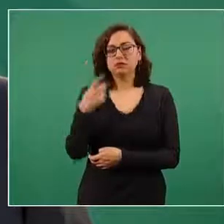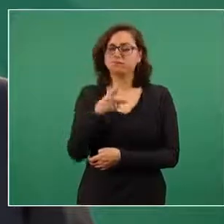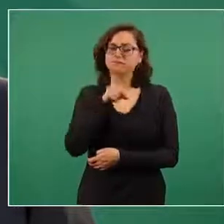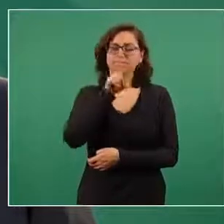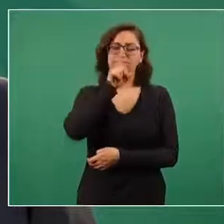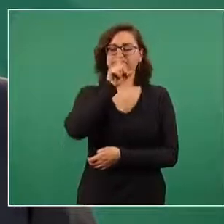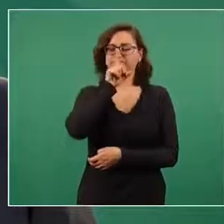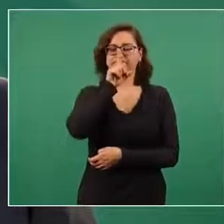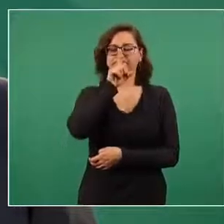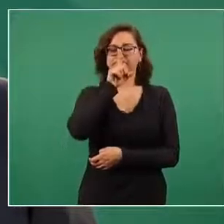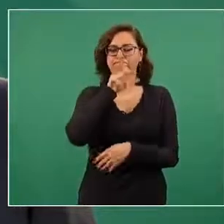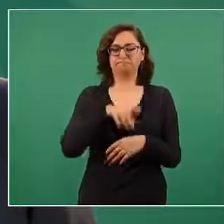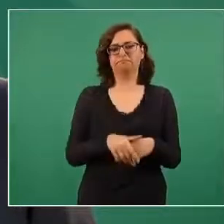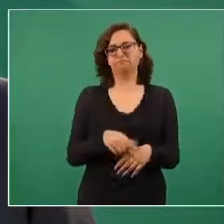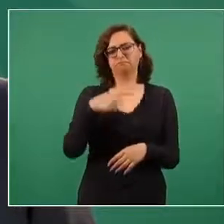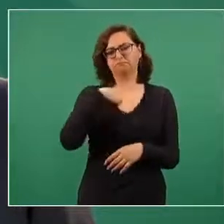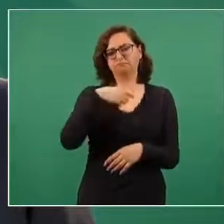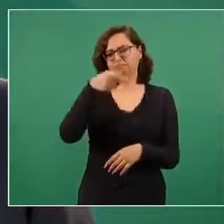Prohibido prohibir.